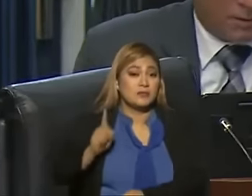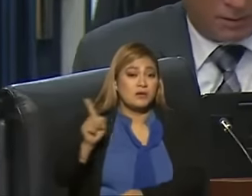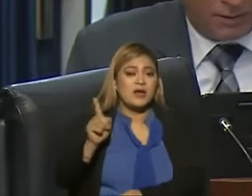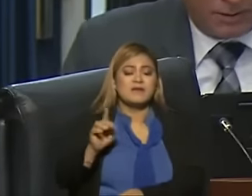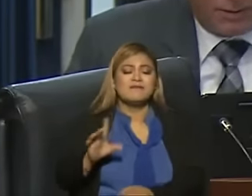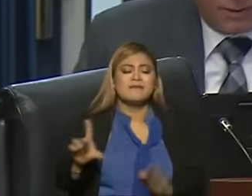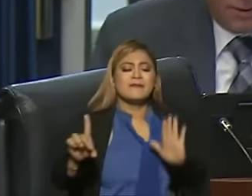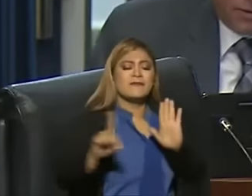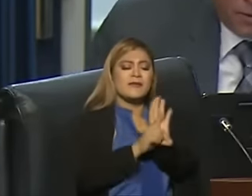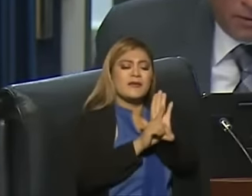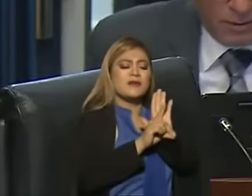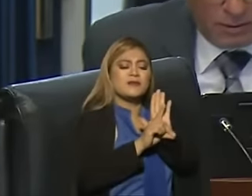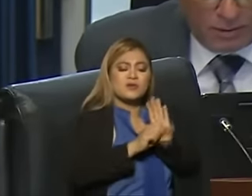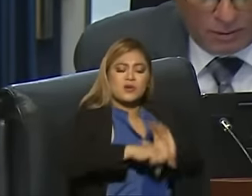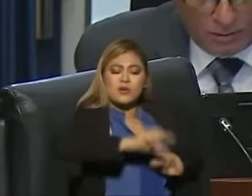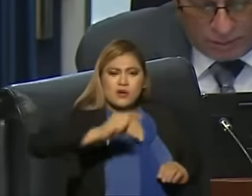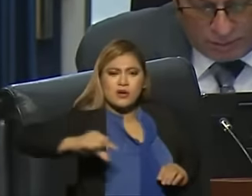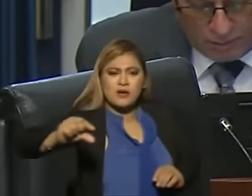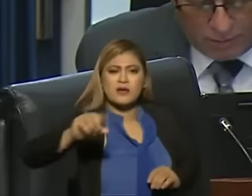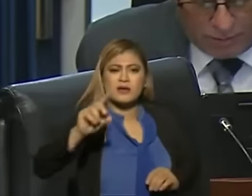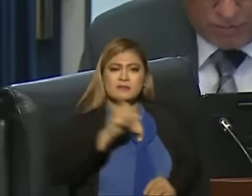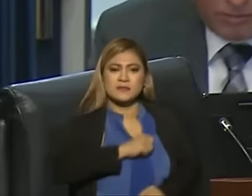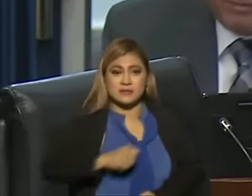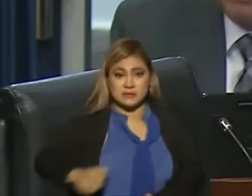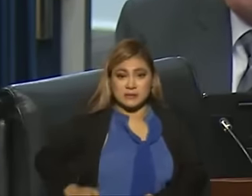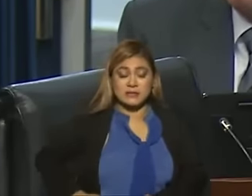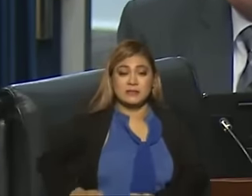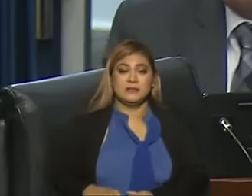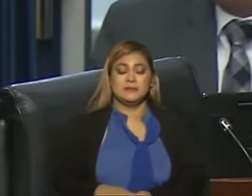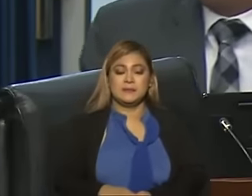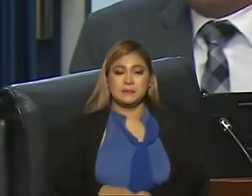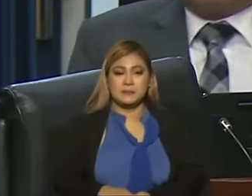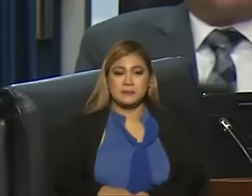derecho soberano de las naciones para...